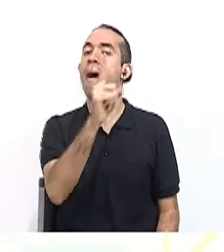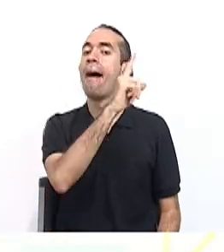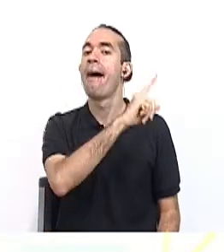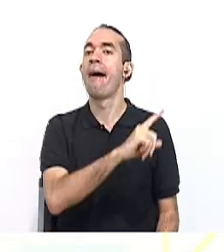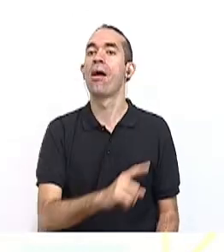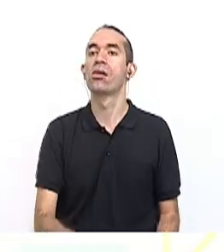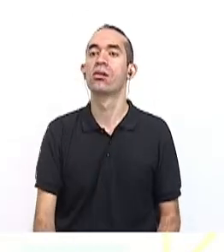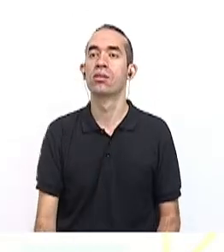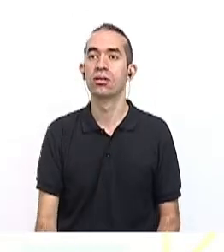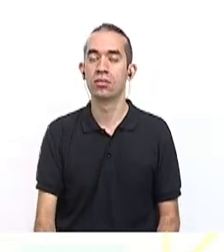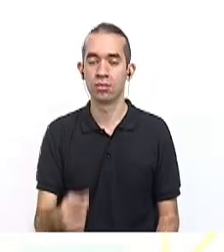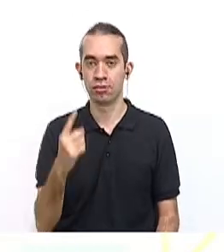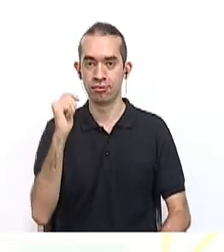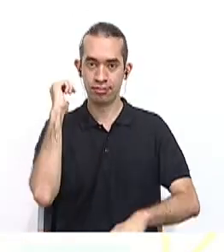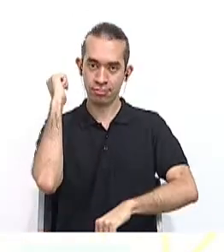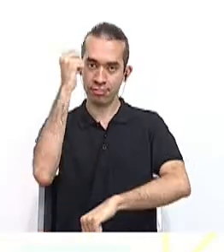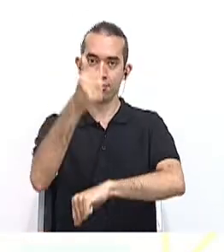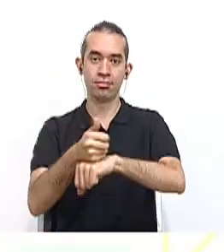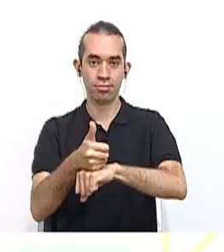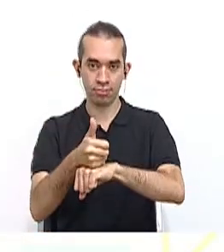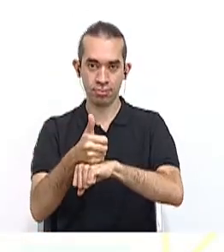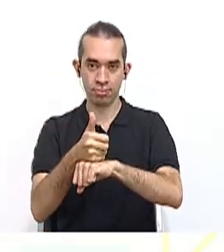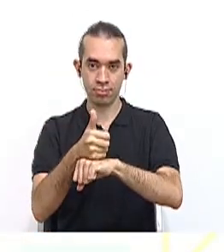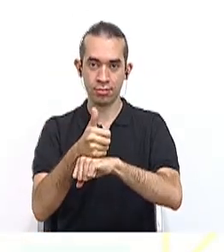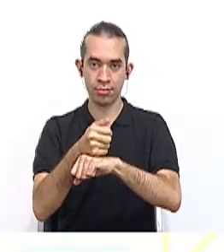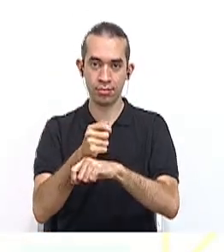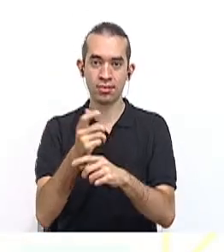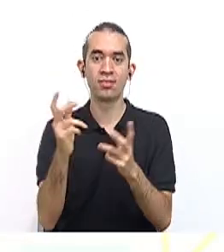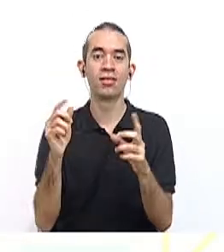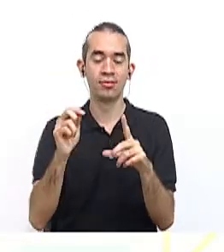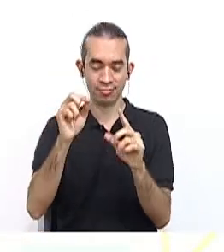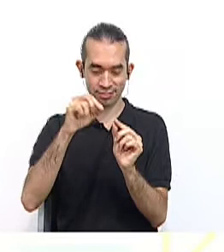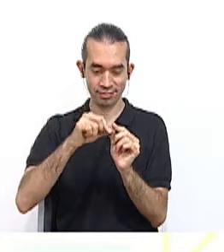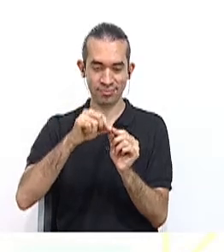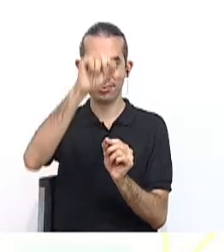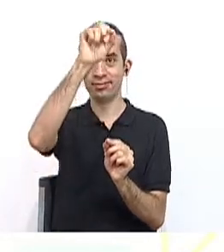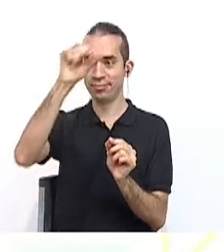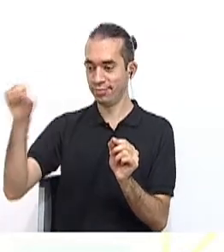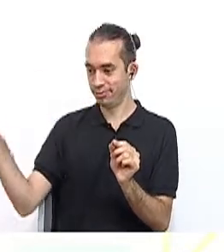podemos realizar nuestro triángulo